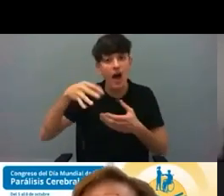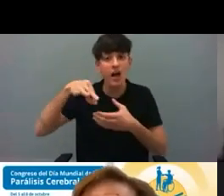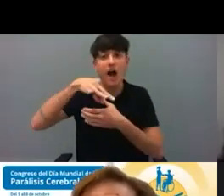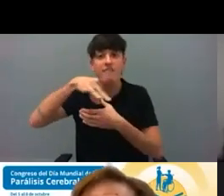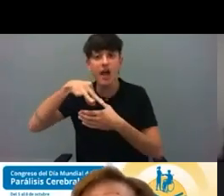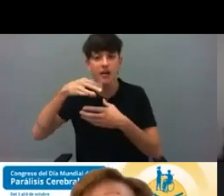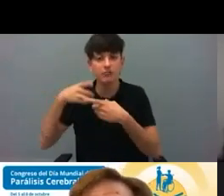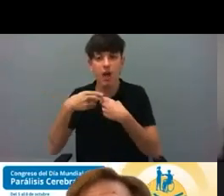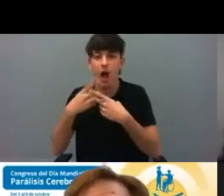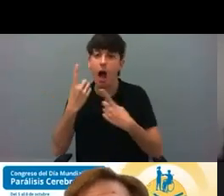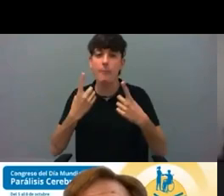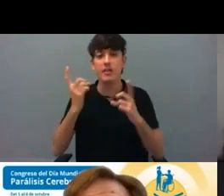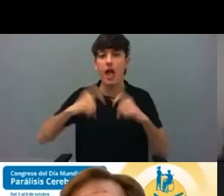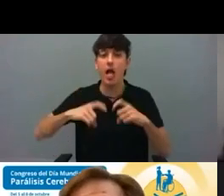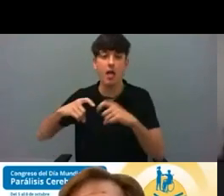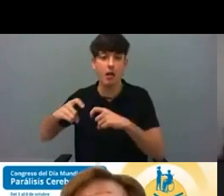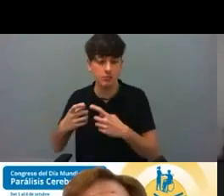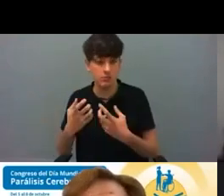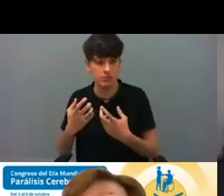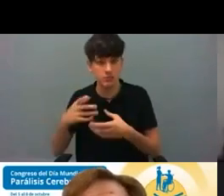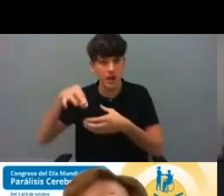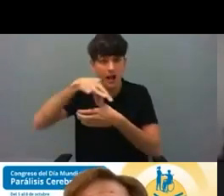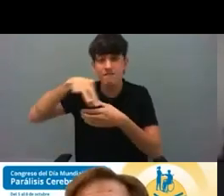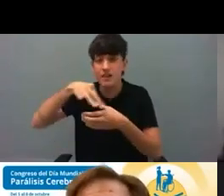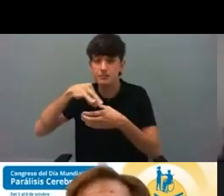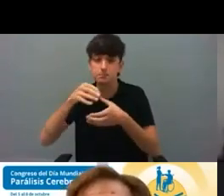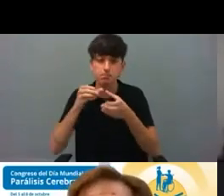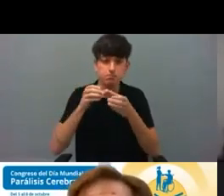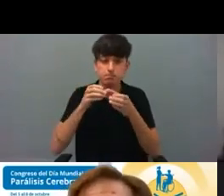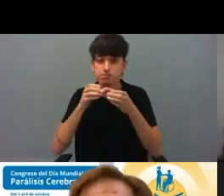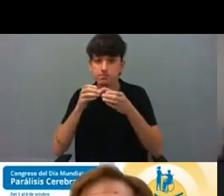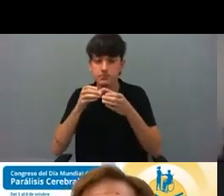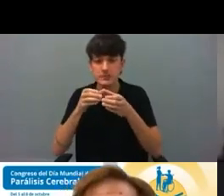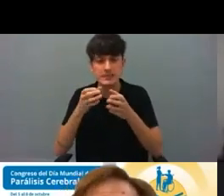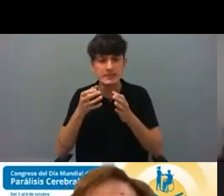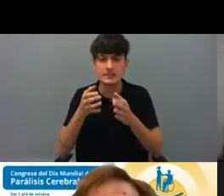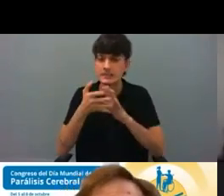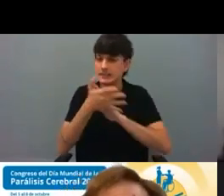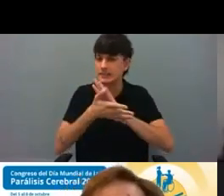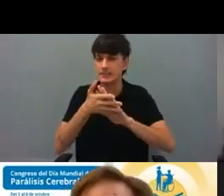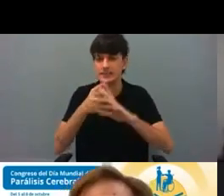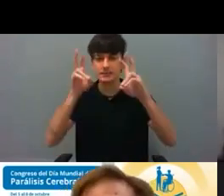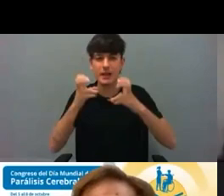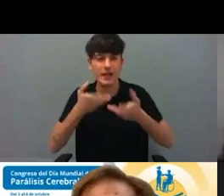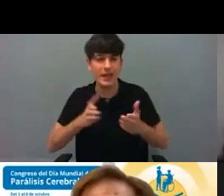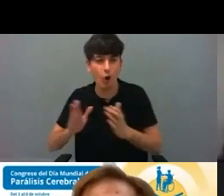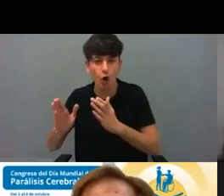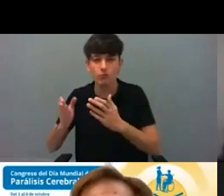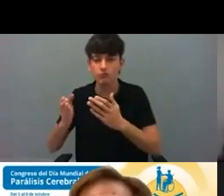quedamos algunas veces. Entonces, evidentemente, en ese café pues siempre está el tema de los hijos, el tema de esto. Entonces se